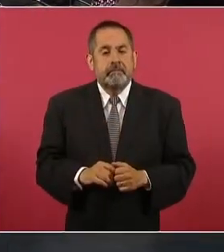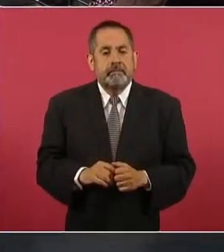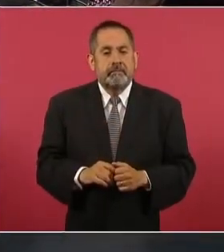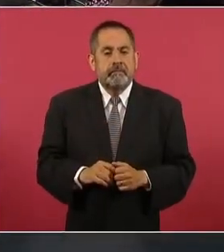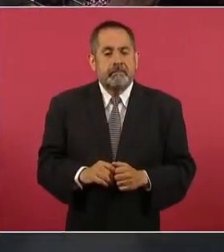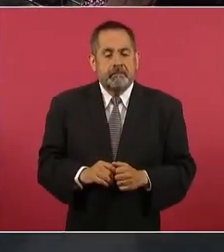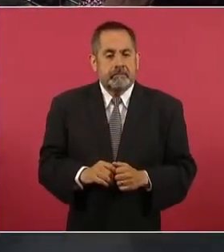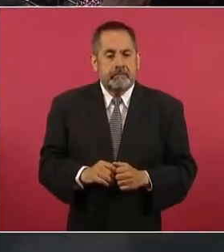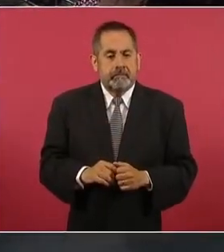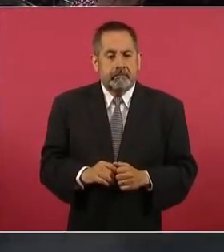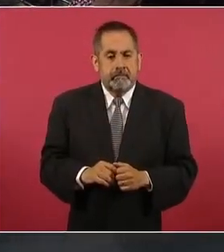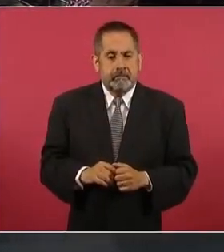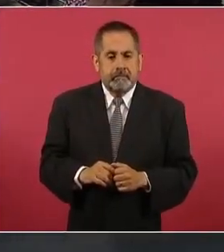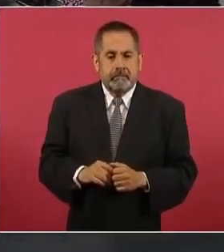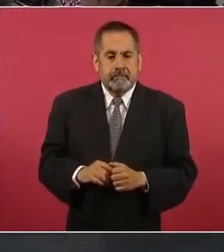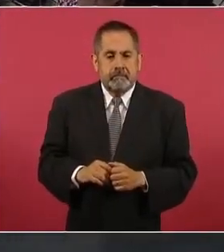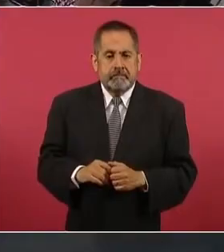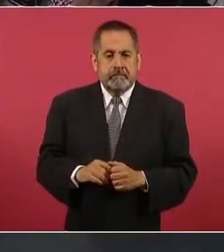que